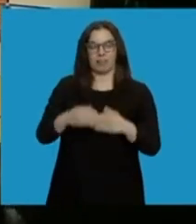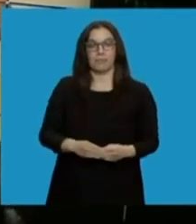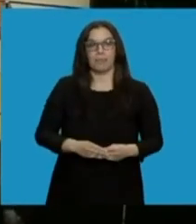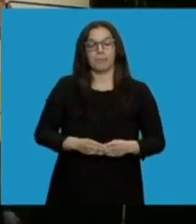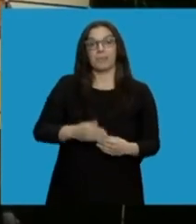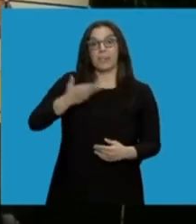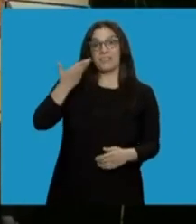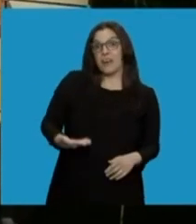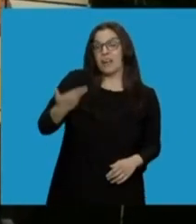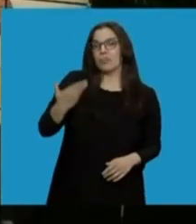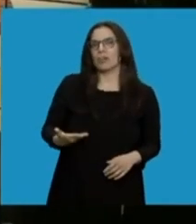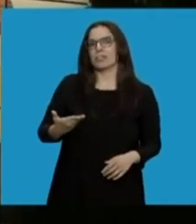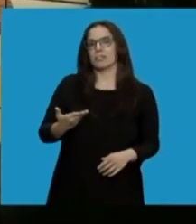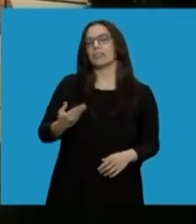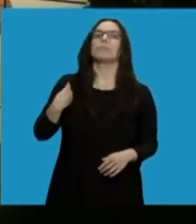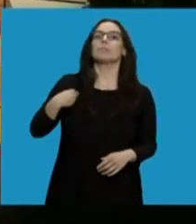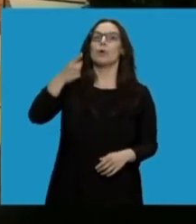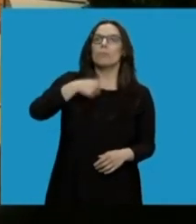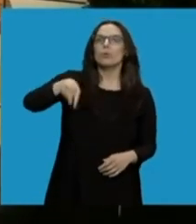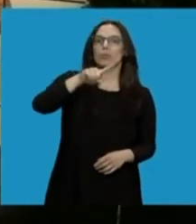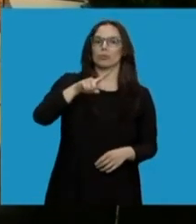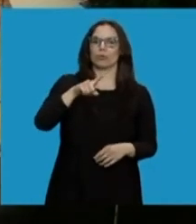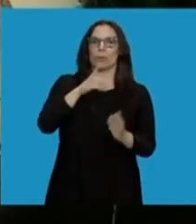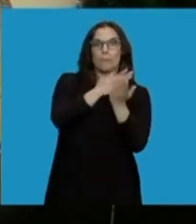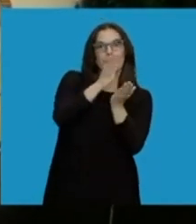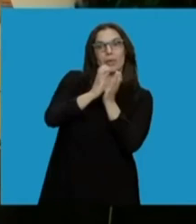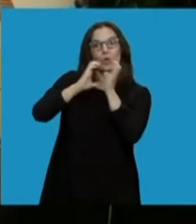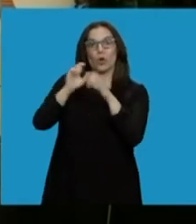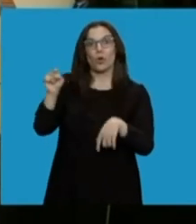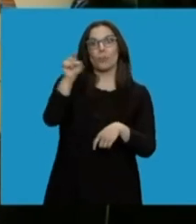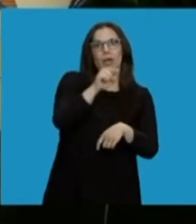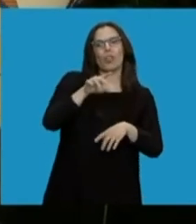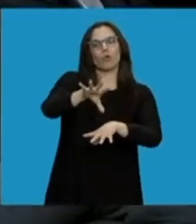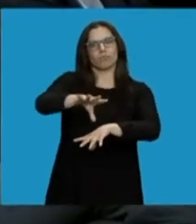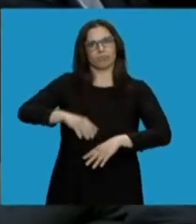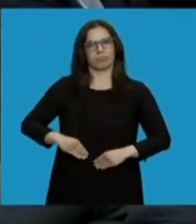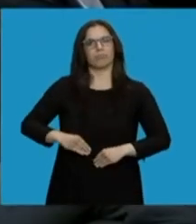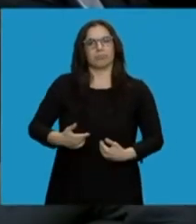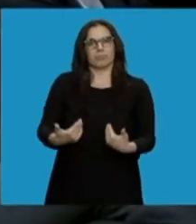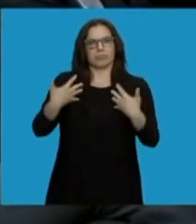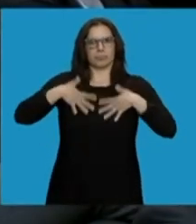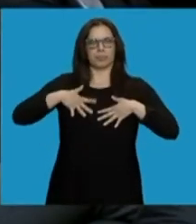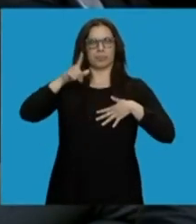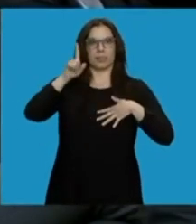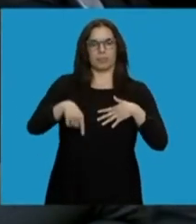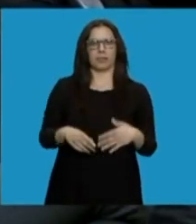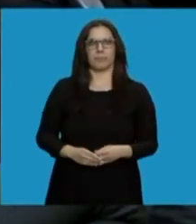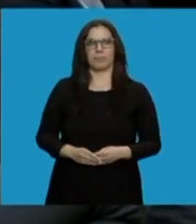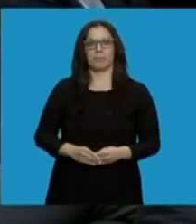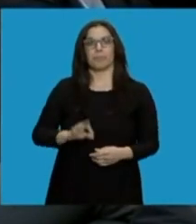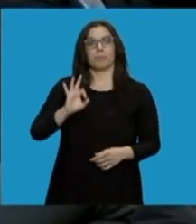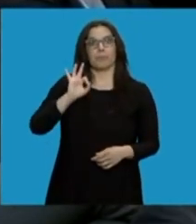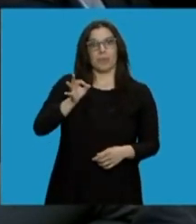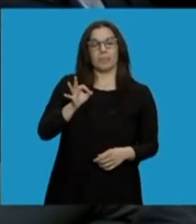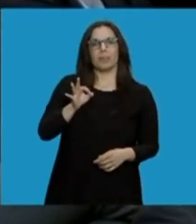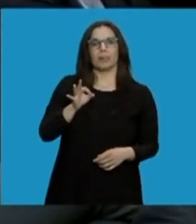que vosotros, que vuestros medios habéis sabido asumir. Es verdad y se ha dicho que el virus